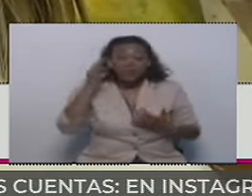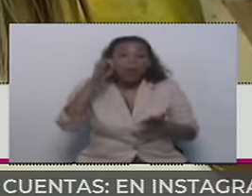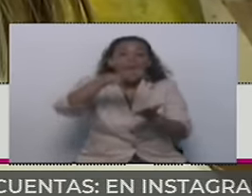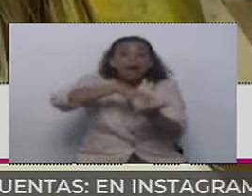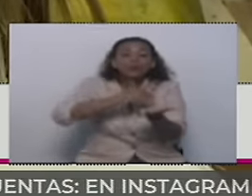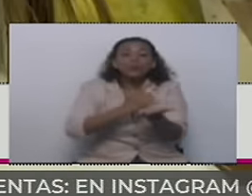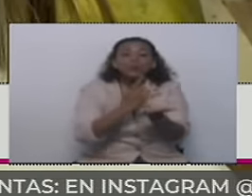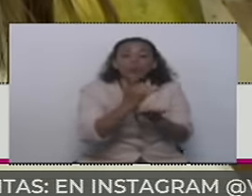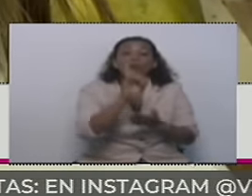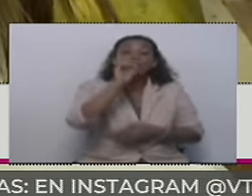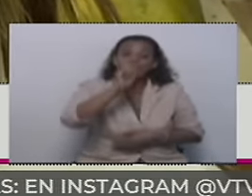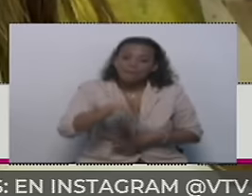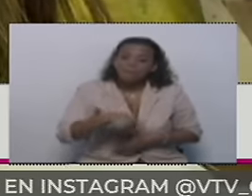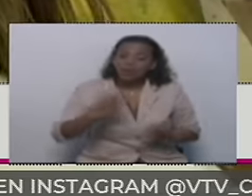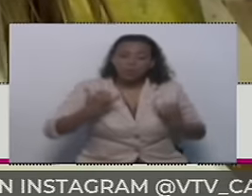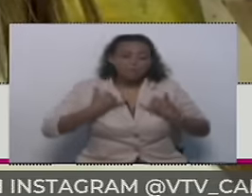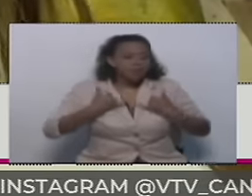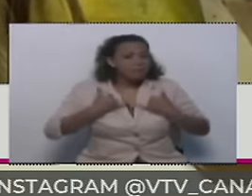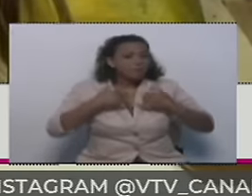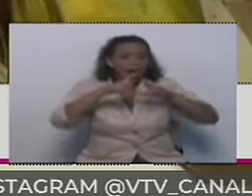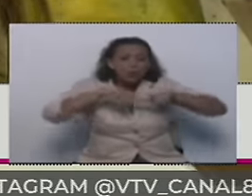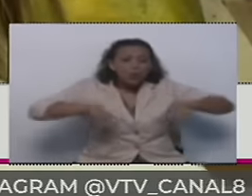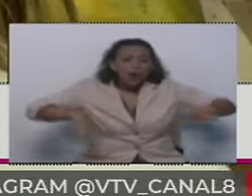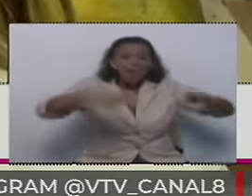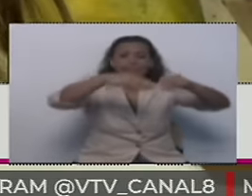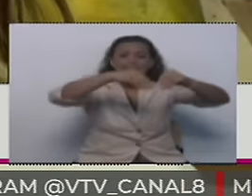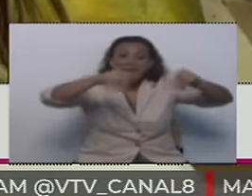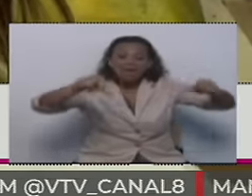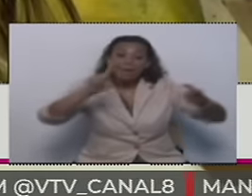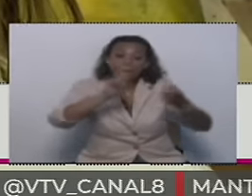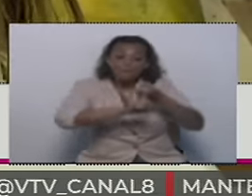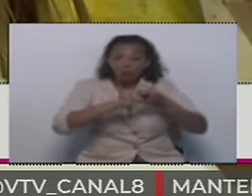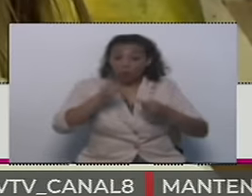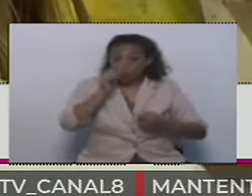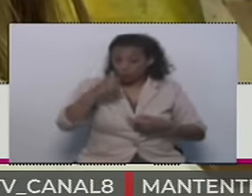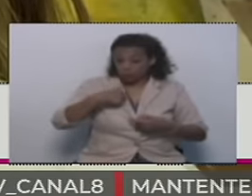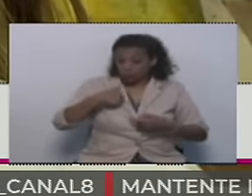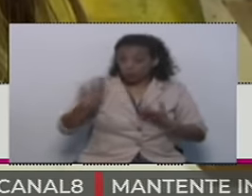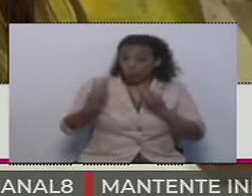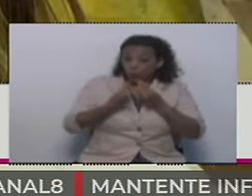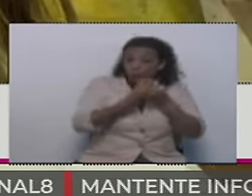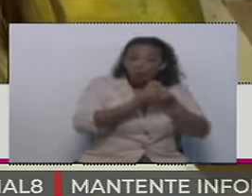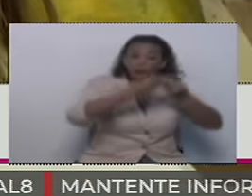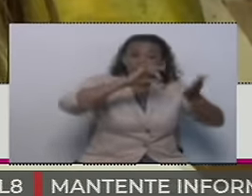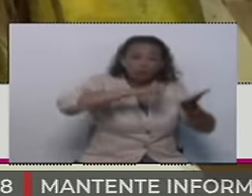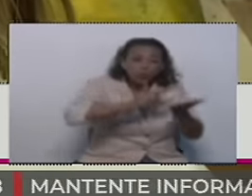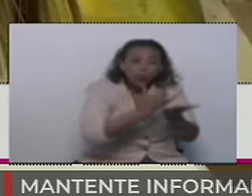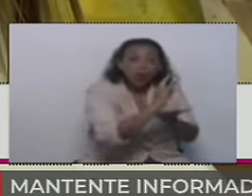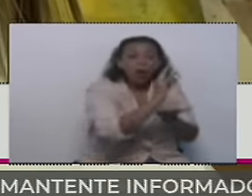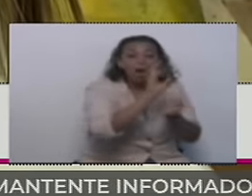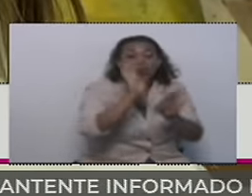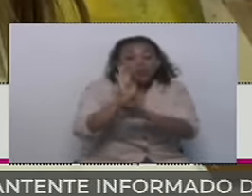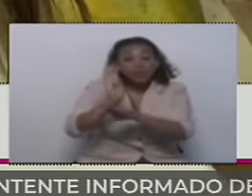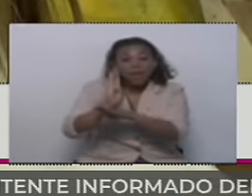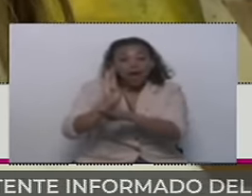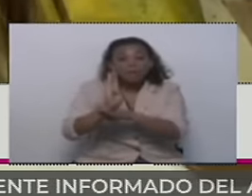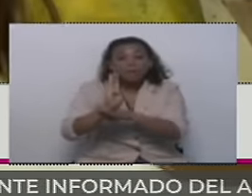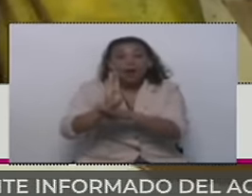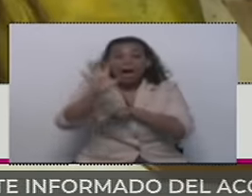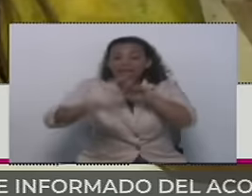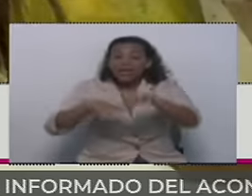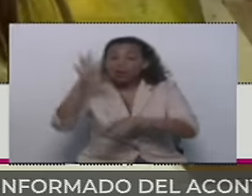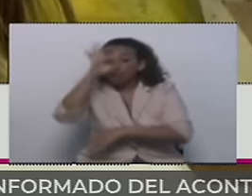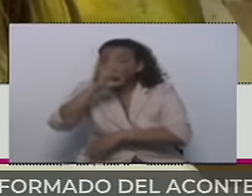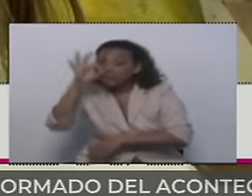agricultora. También. Tenemos una pequeña parcela, mi esposo y yo, donde cultivamos y criamos. Ahorita tenemos